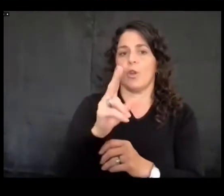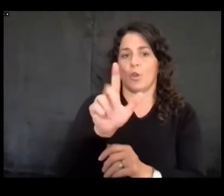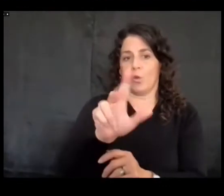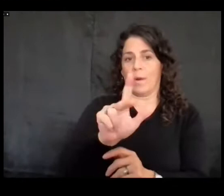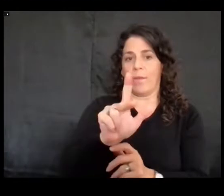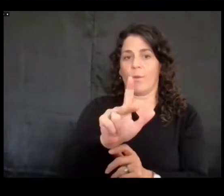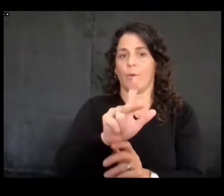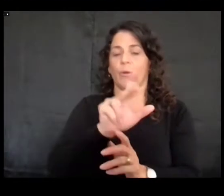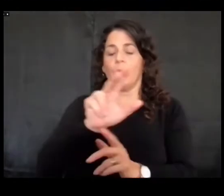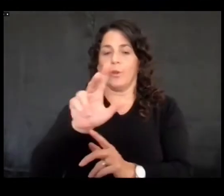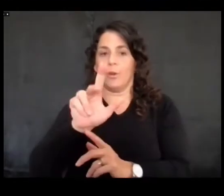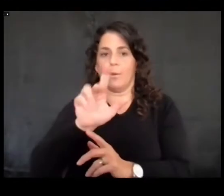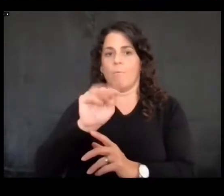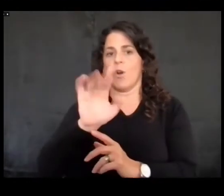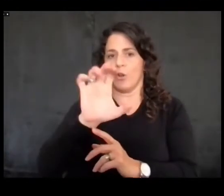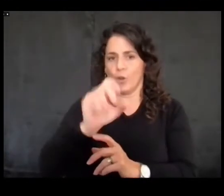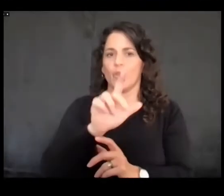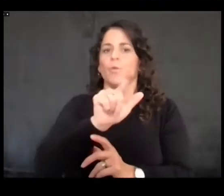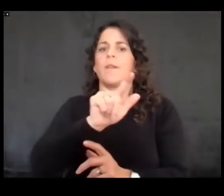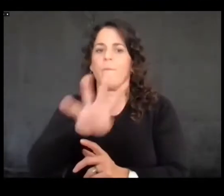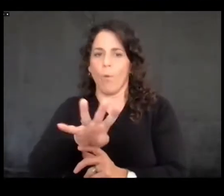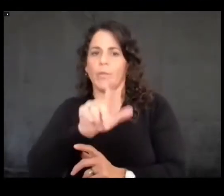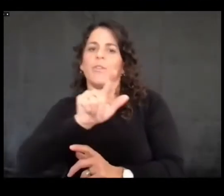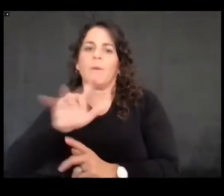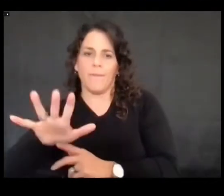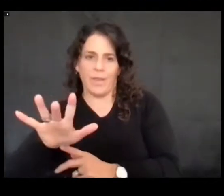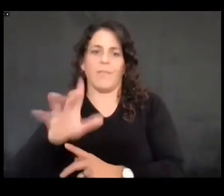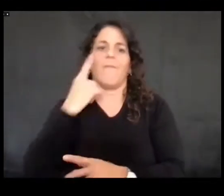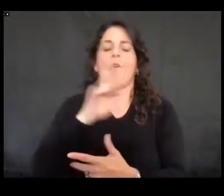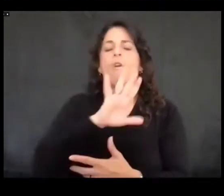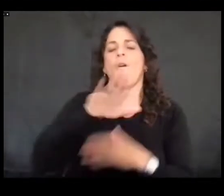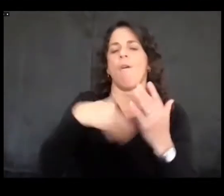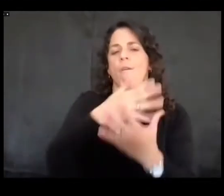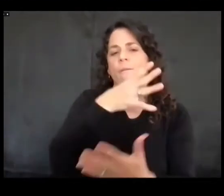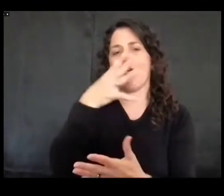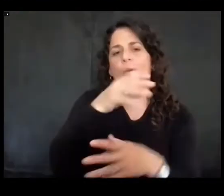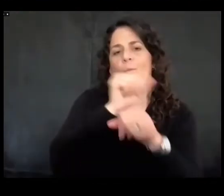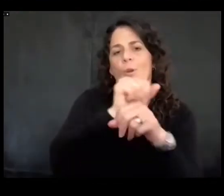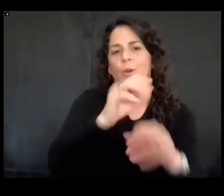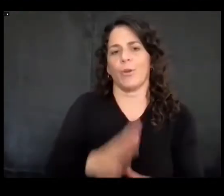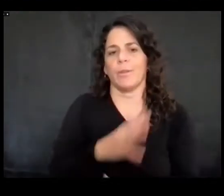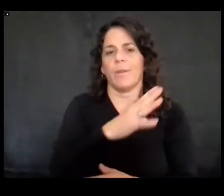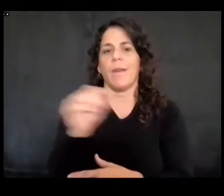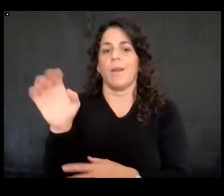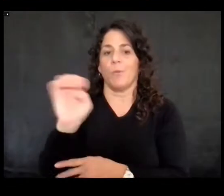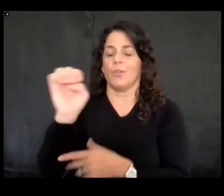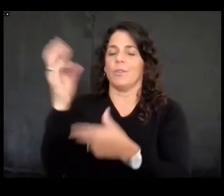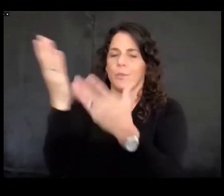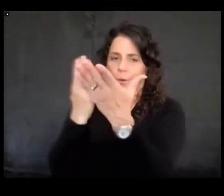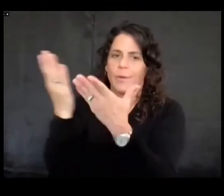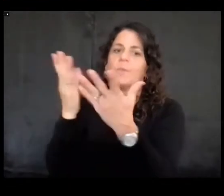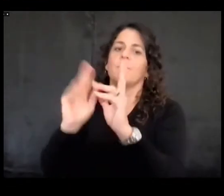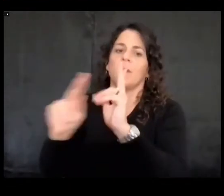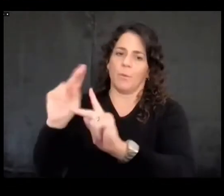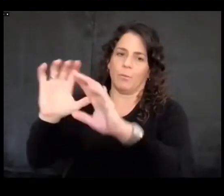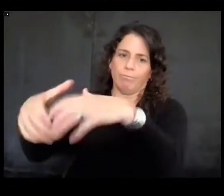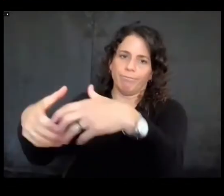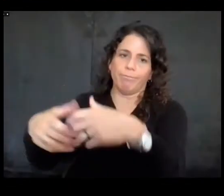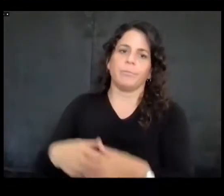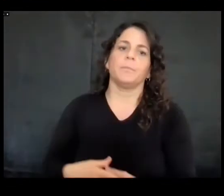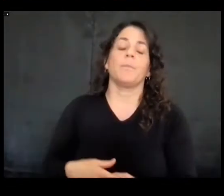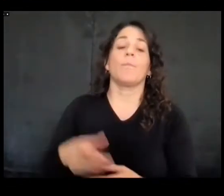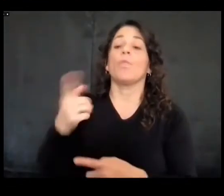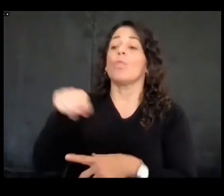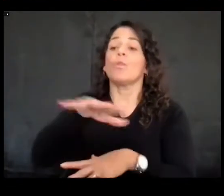24 de marzo y el 25 de marzo para las trabajadoras de comestibles trabajadores agrícolas